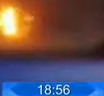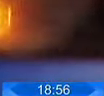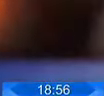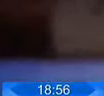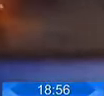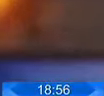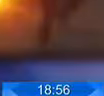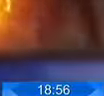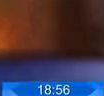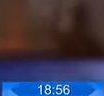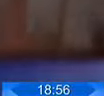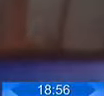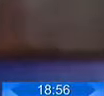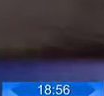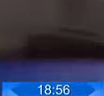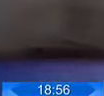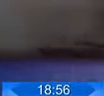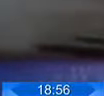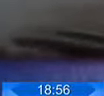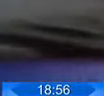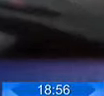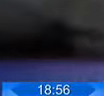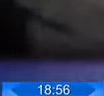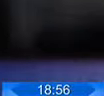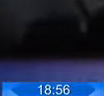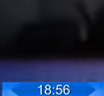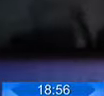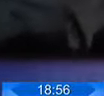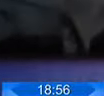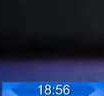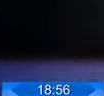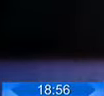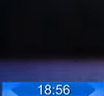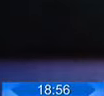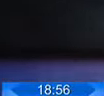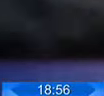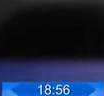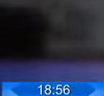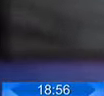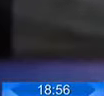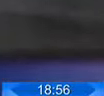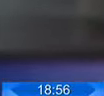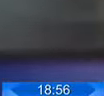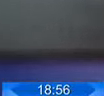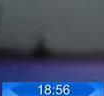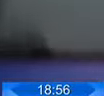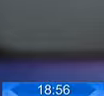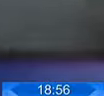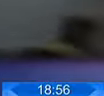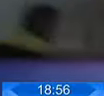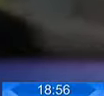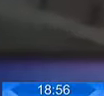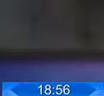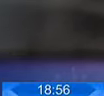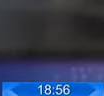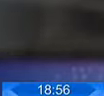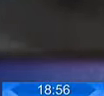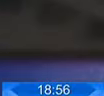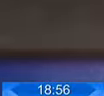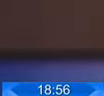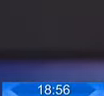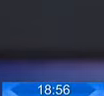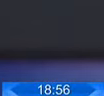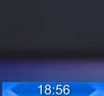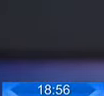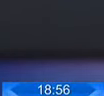En lo internacional, más de 400 civiles muertos en Siria tras 5 días consecutivos de bombardeos